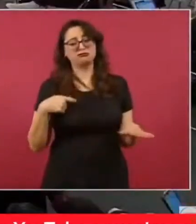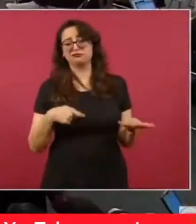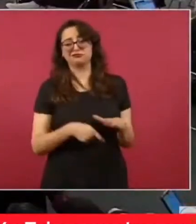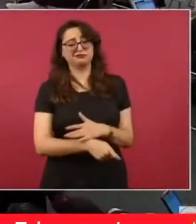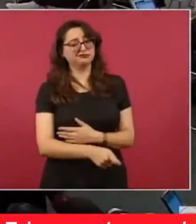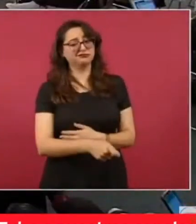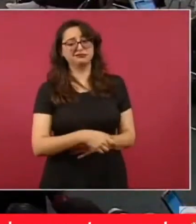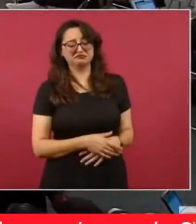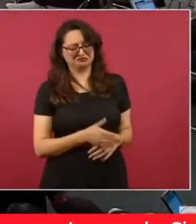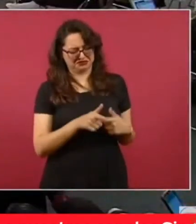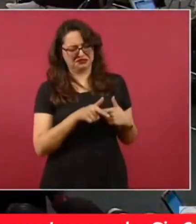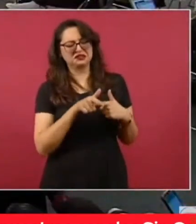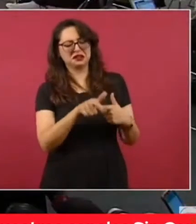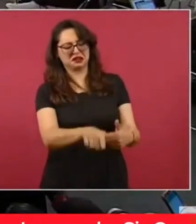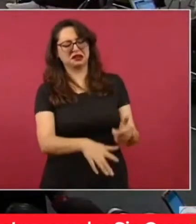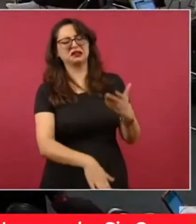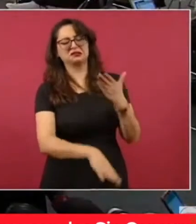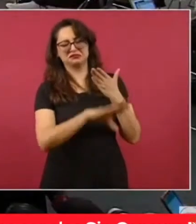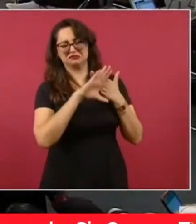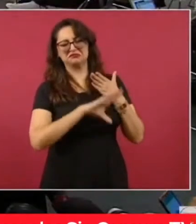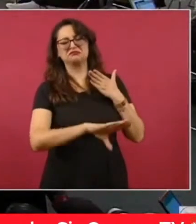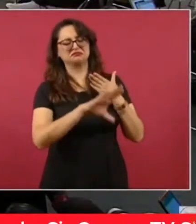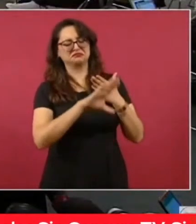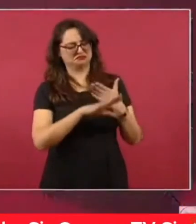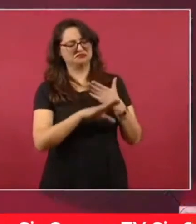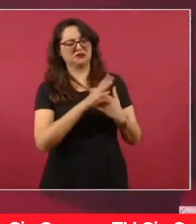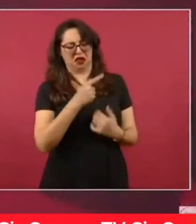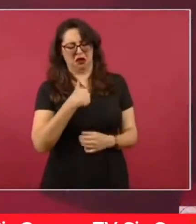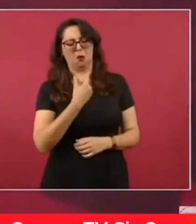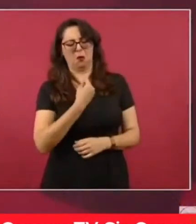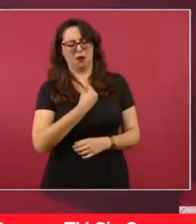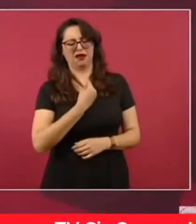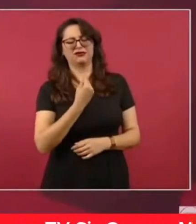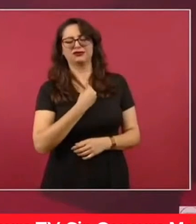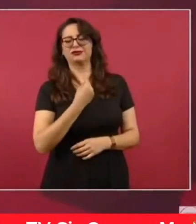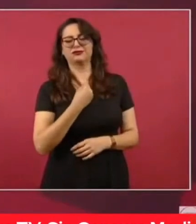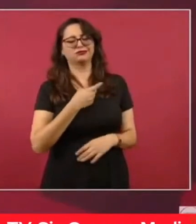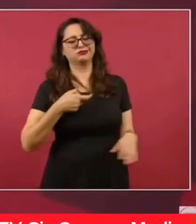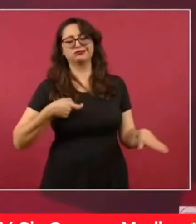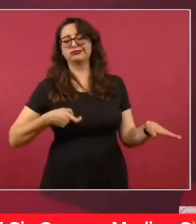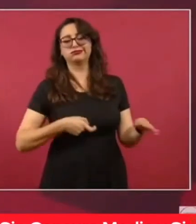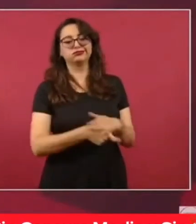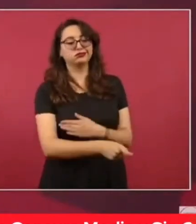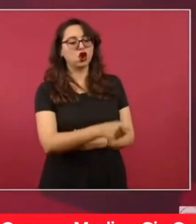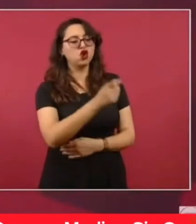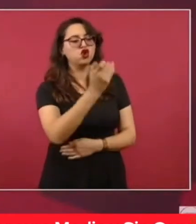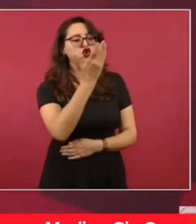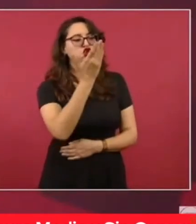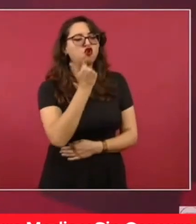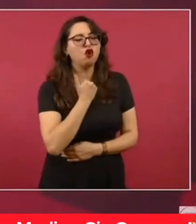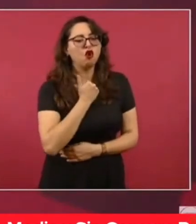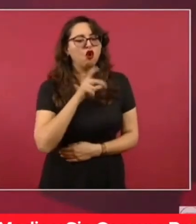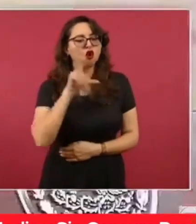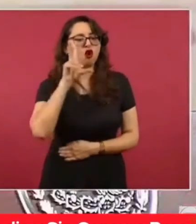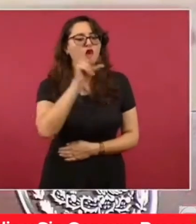este a No doblarnos a no dejarnos chantajear